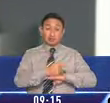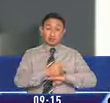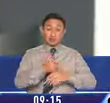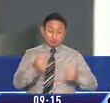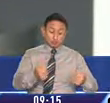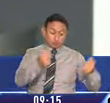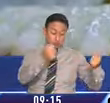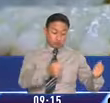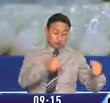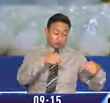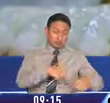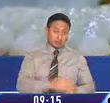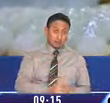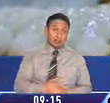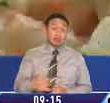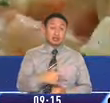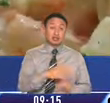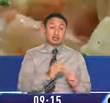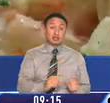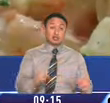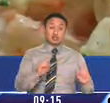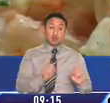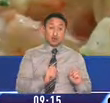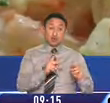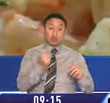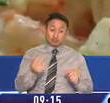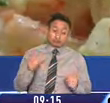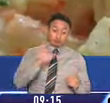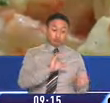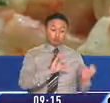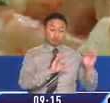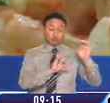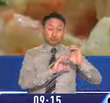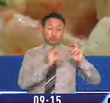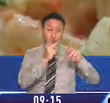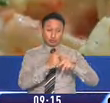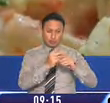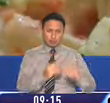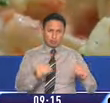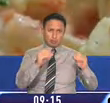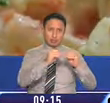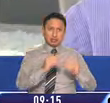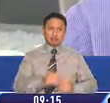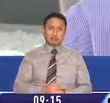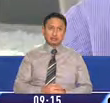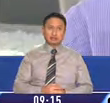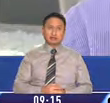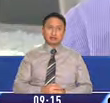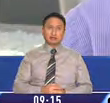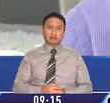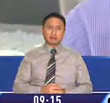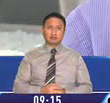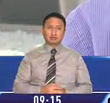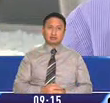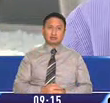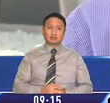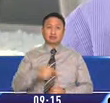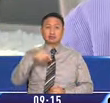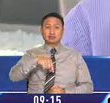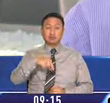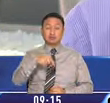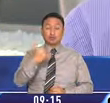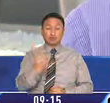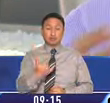Ejecutivo diversifique las oportunidades de inversión y producción de esta industria. Vamos a un poco repartir el